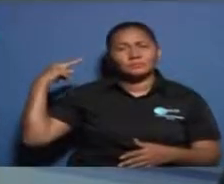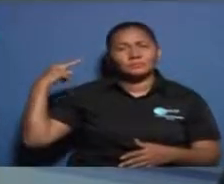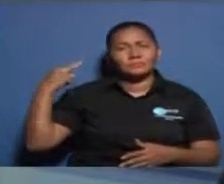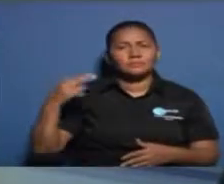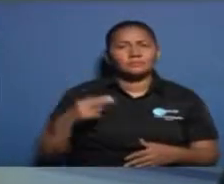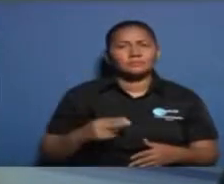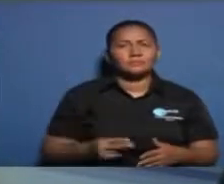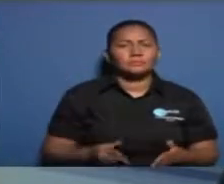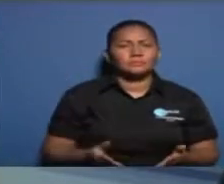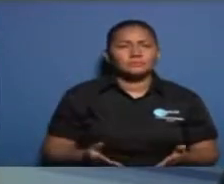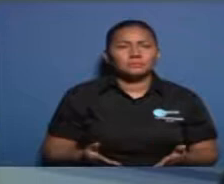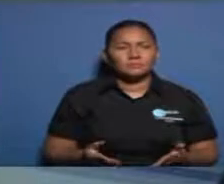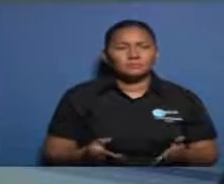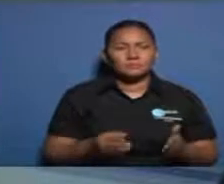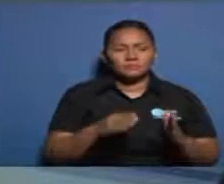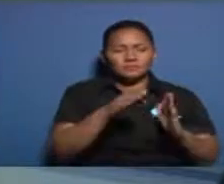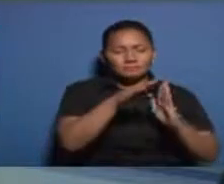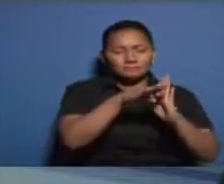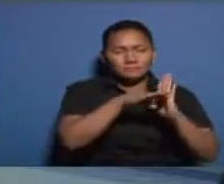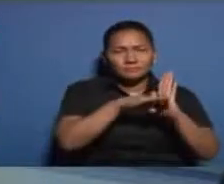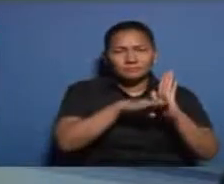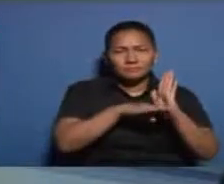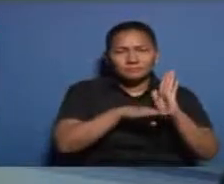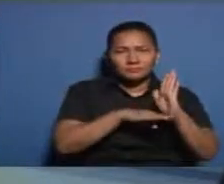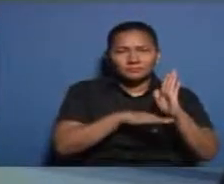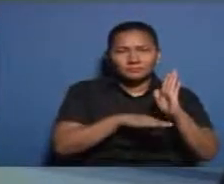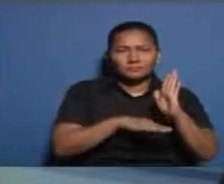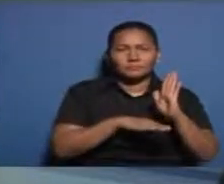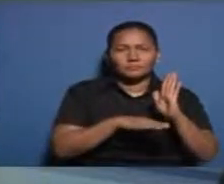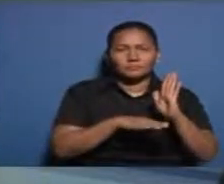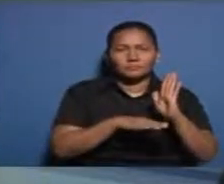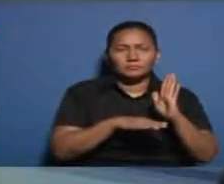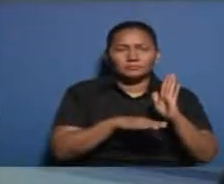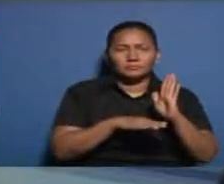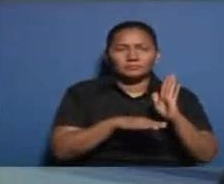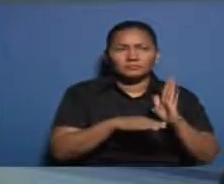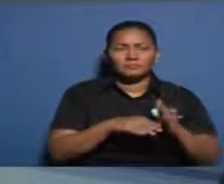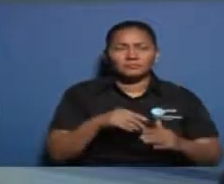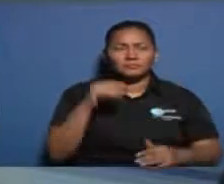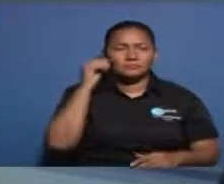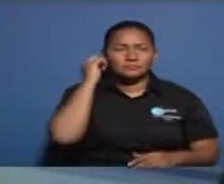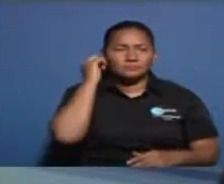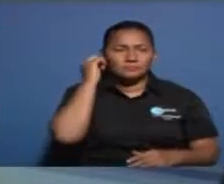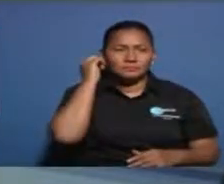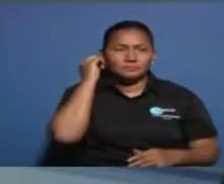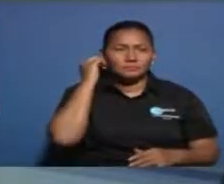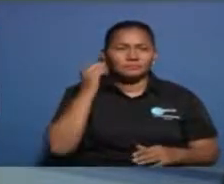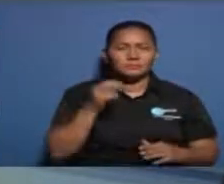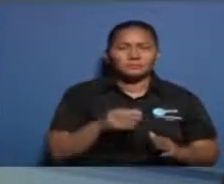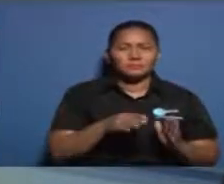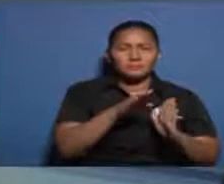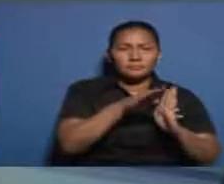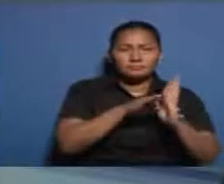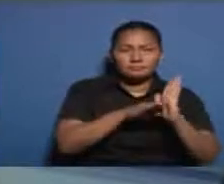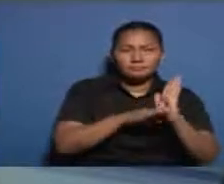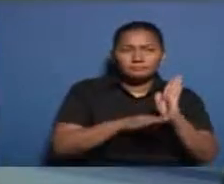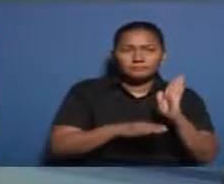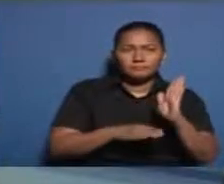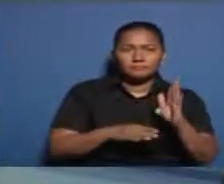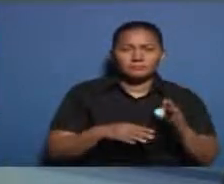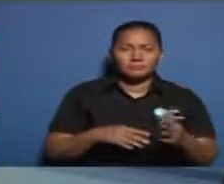panameños o alguien en particular ya la desvalorización de la mujer empieza desde que